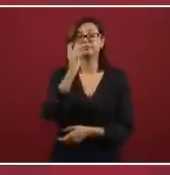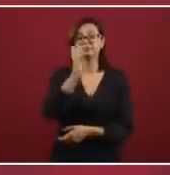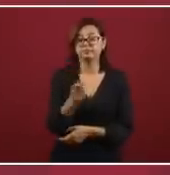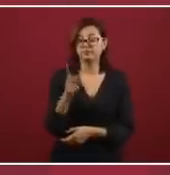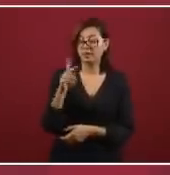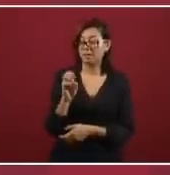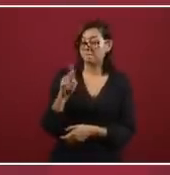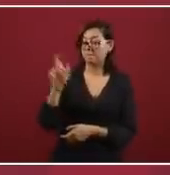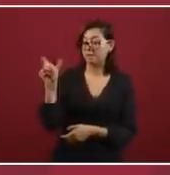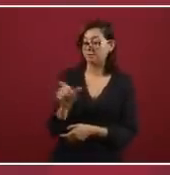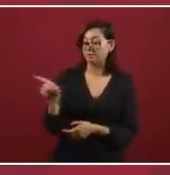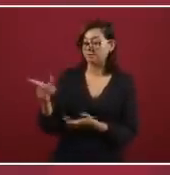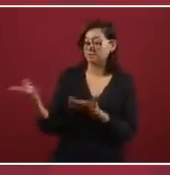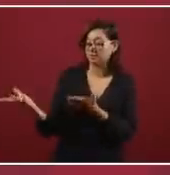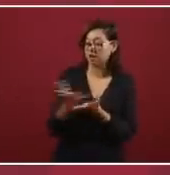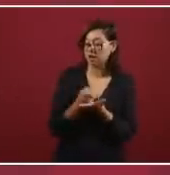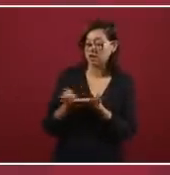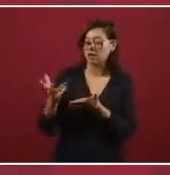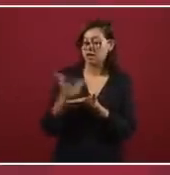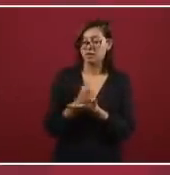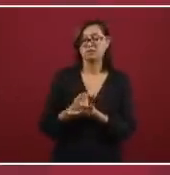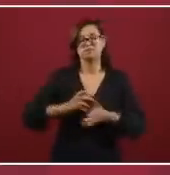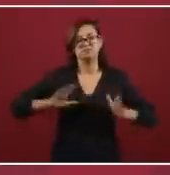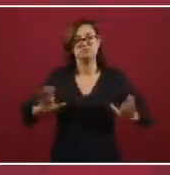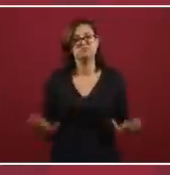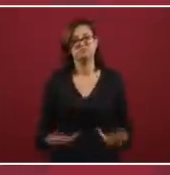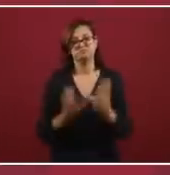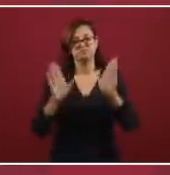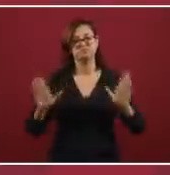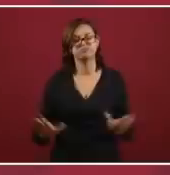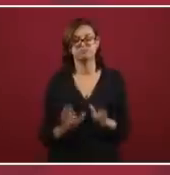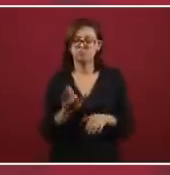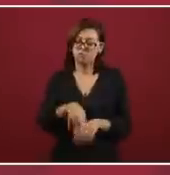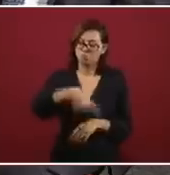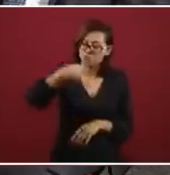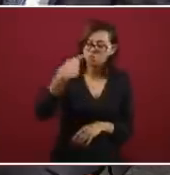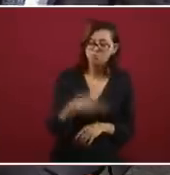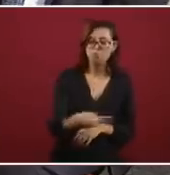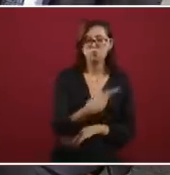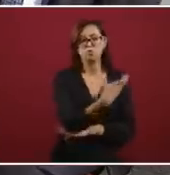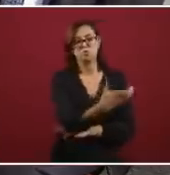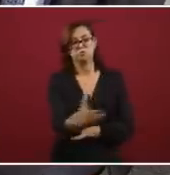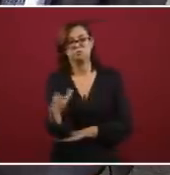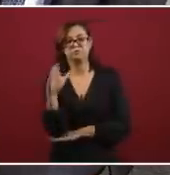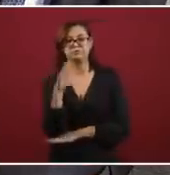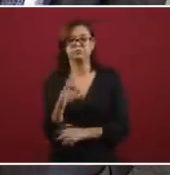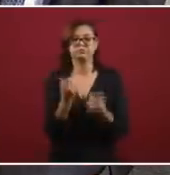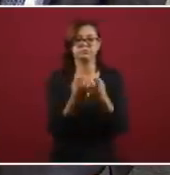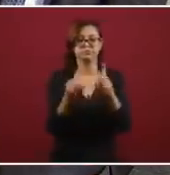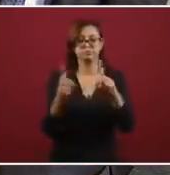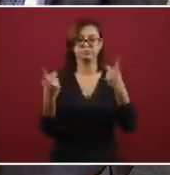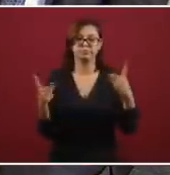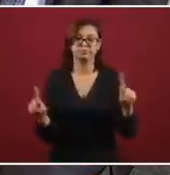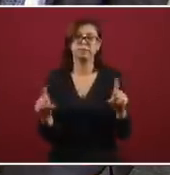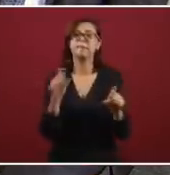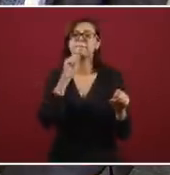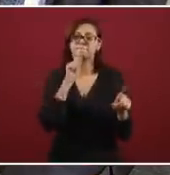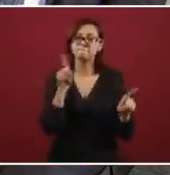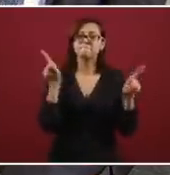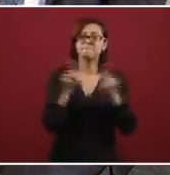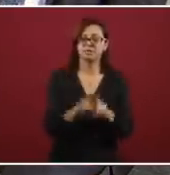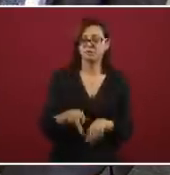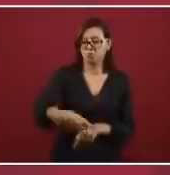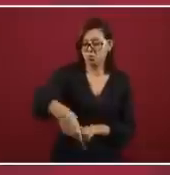Pemex para impulsar la actividad productiva en el campo y lograr también